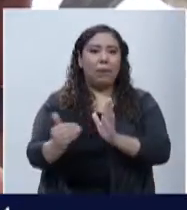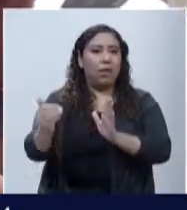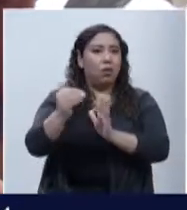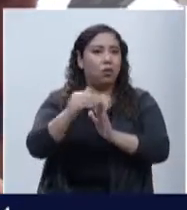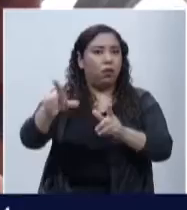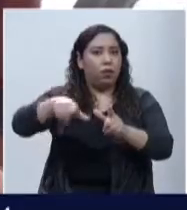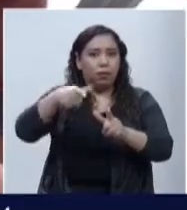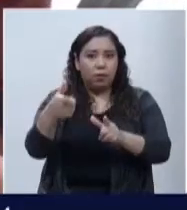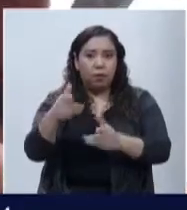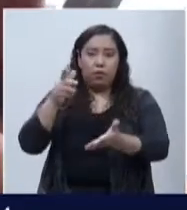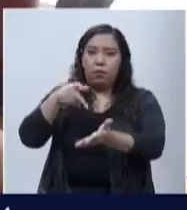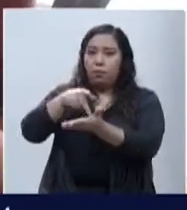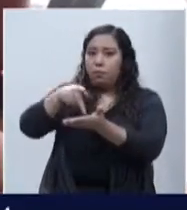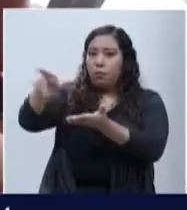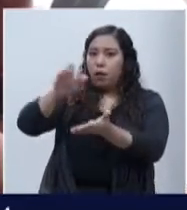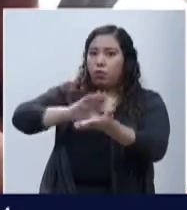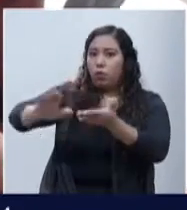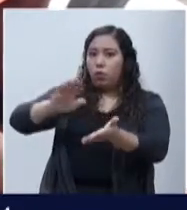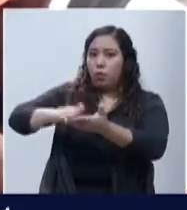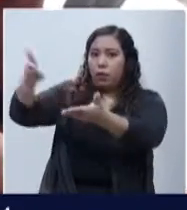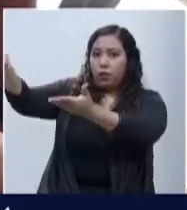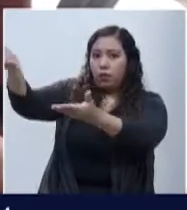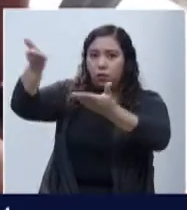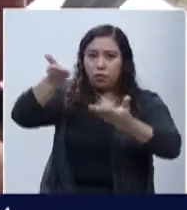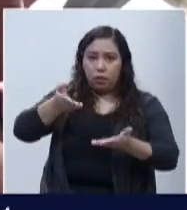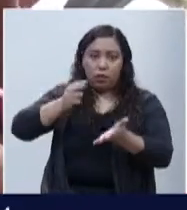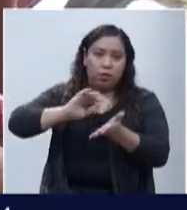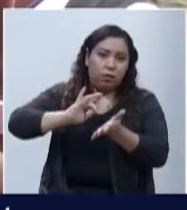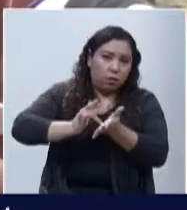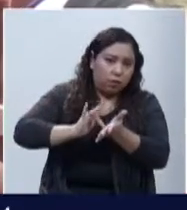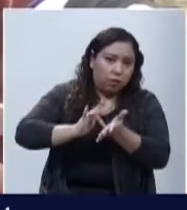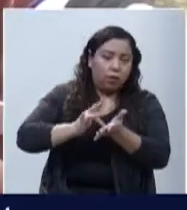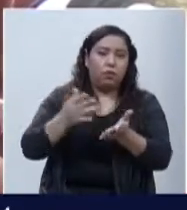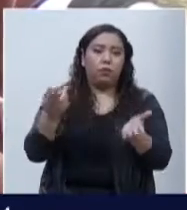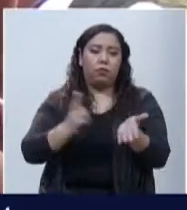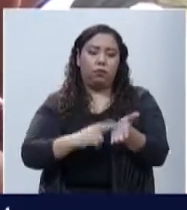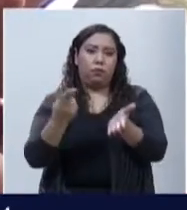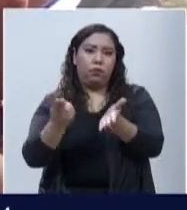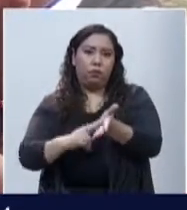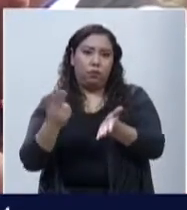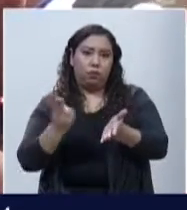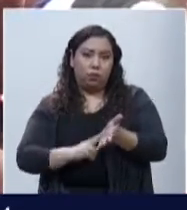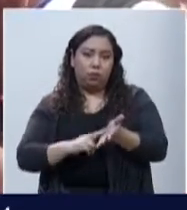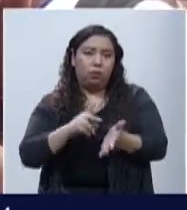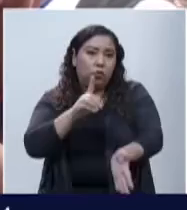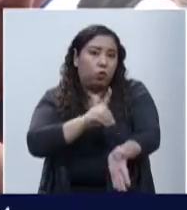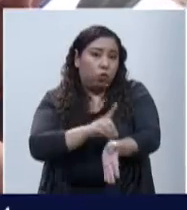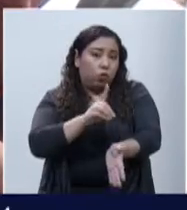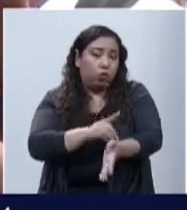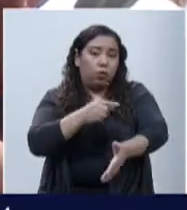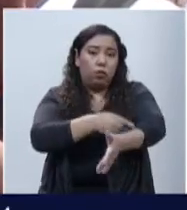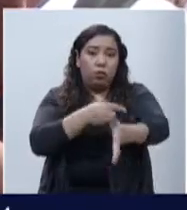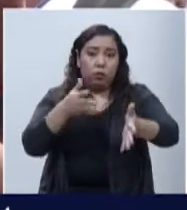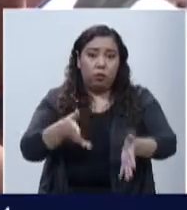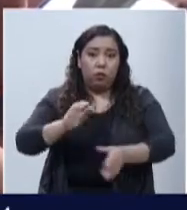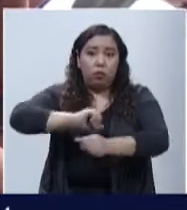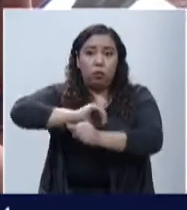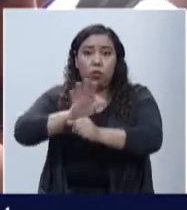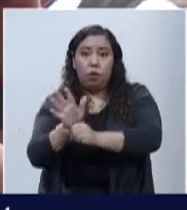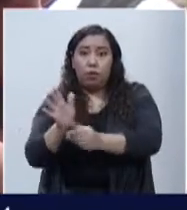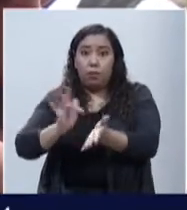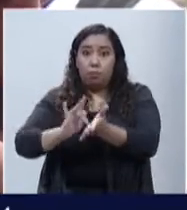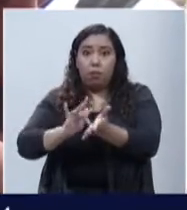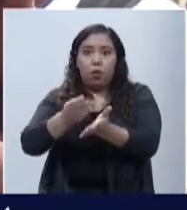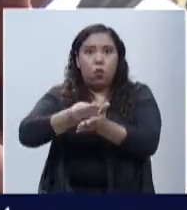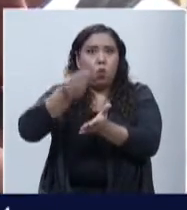equipamientos son inversiones millonarias es contratación de recursos humanos si ustedes ven nos falta la medicina para cubrir que de la máscara de